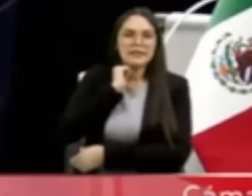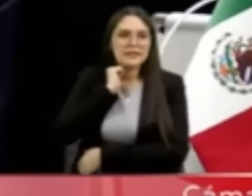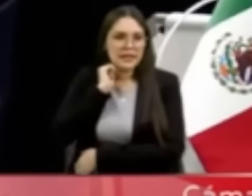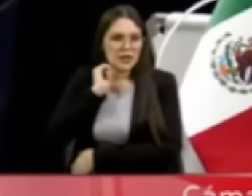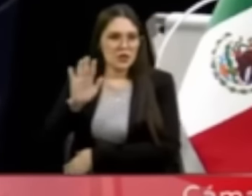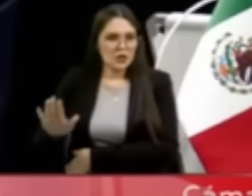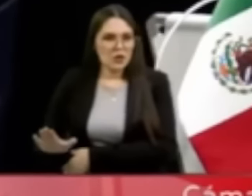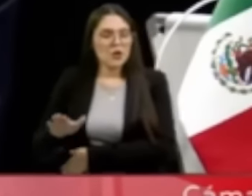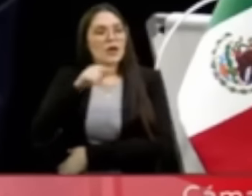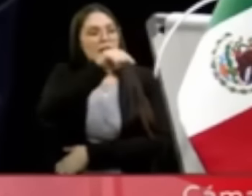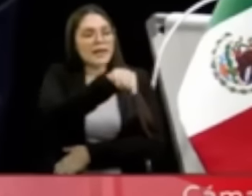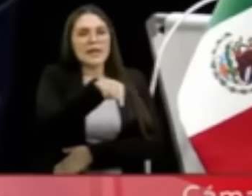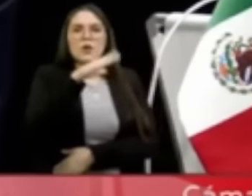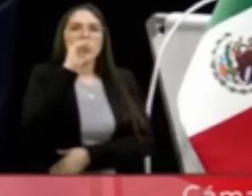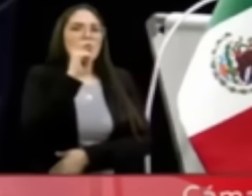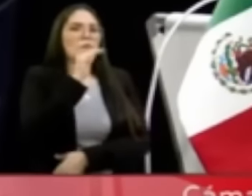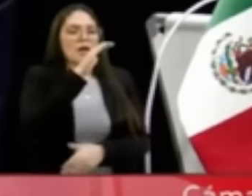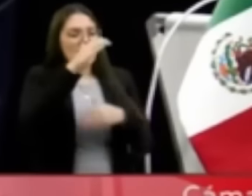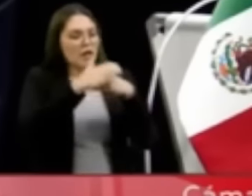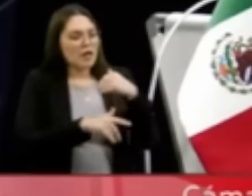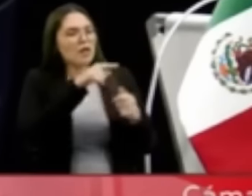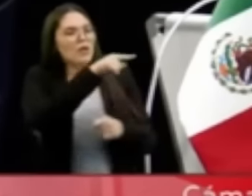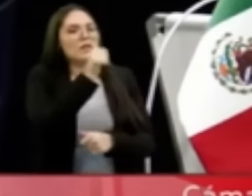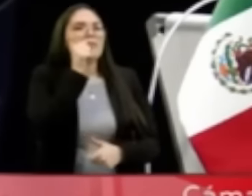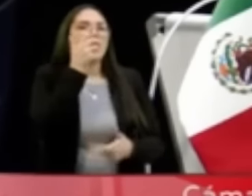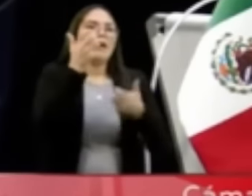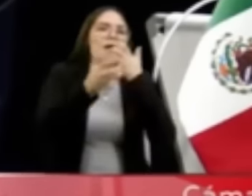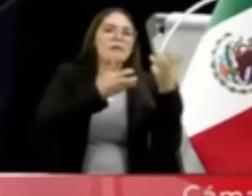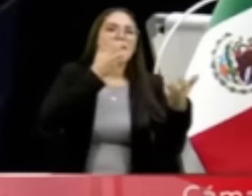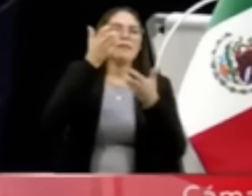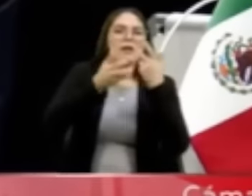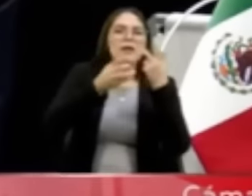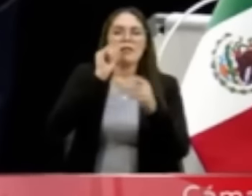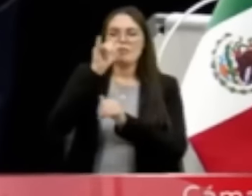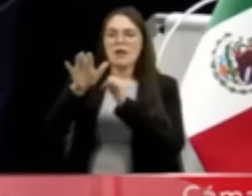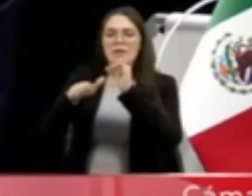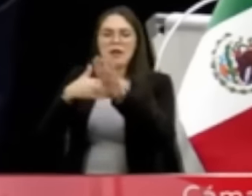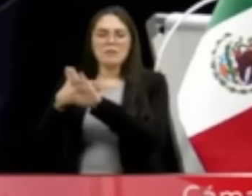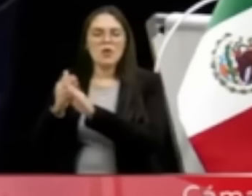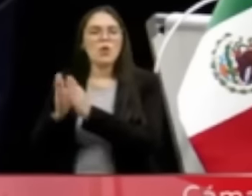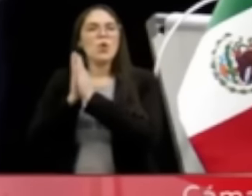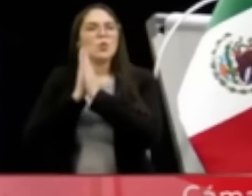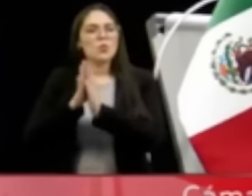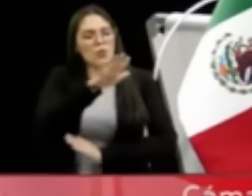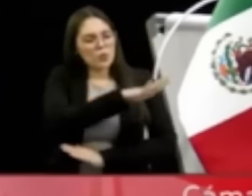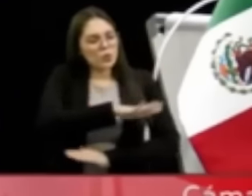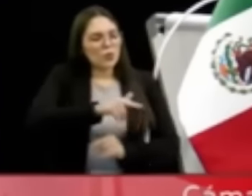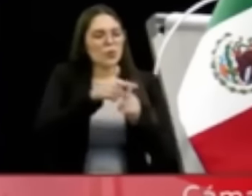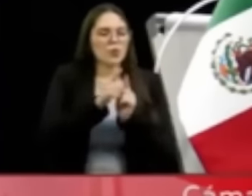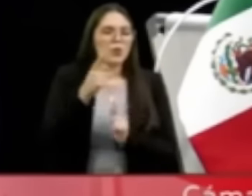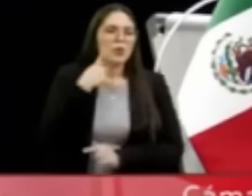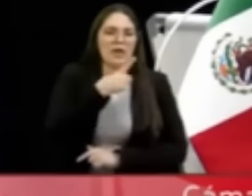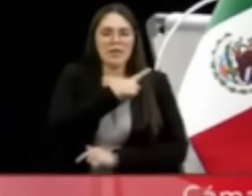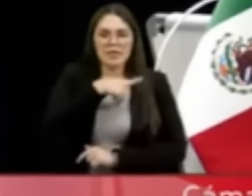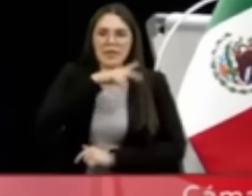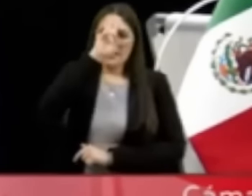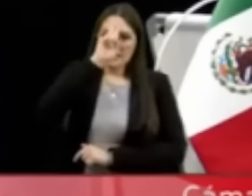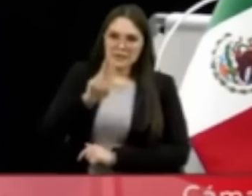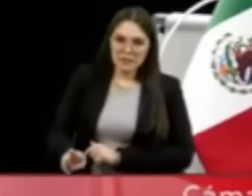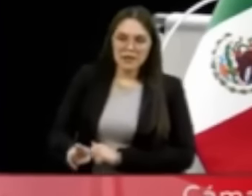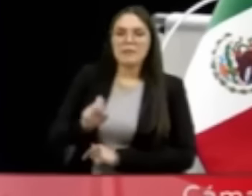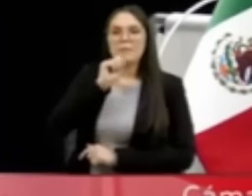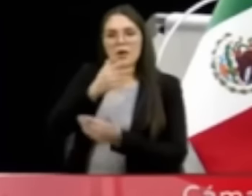Un momento, senador Yunes. El senador no puede terminar su intervención mientras sigan increpándolo. Les pido a la bancada respeto y le pido al orador